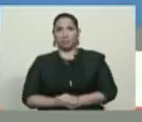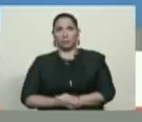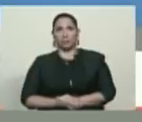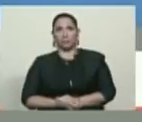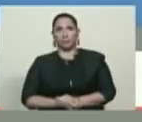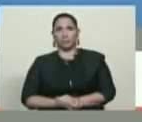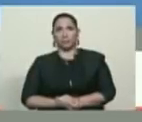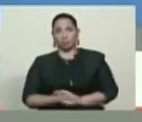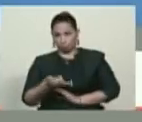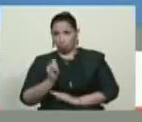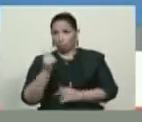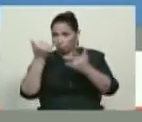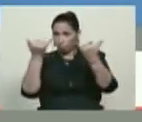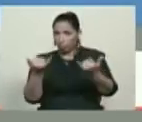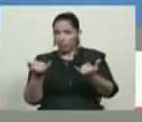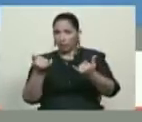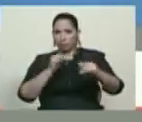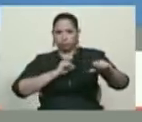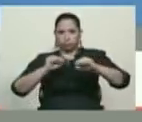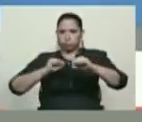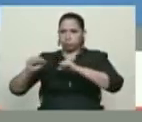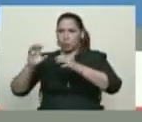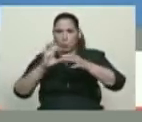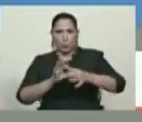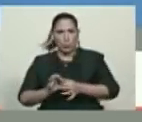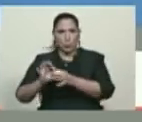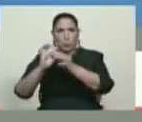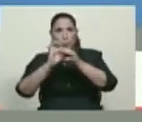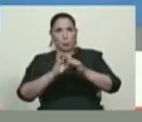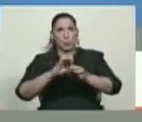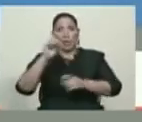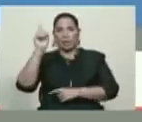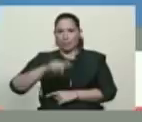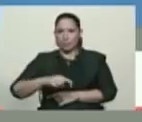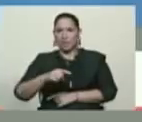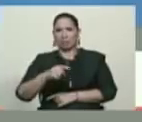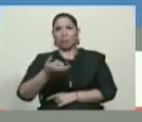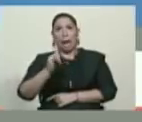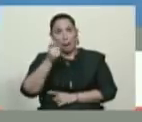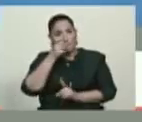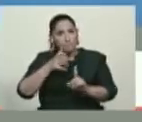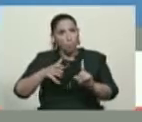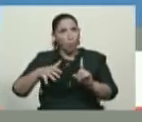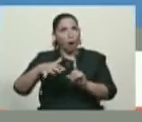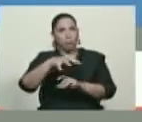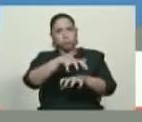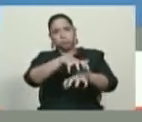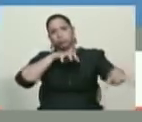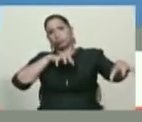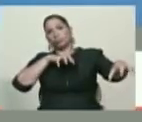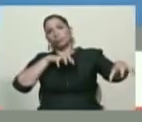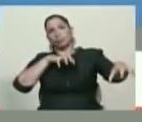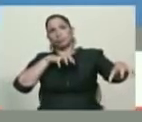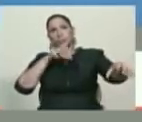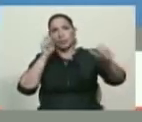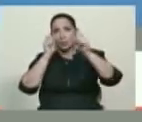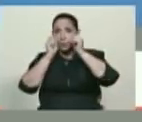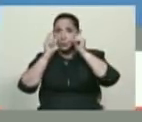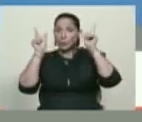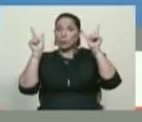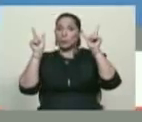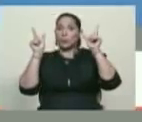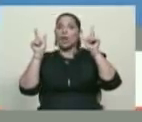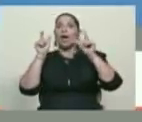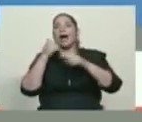están plenamente activados y coordinados, sino que además hay un pueblo. Hay un pueblo que se expresó, casi 10 millones